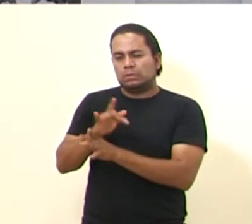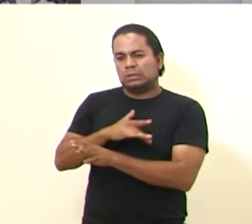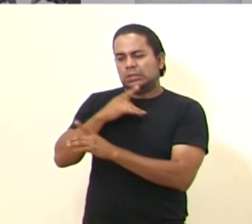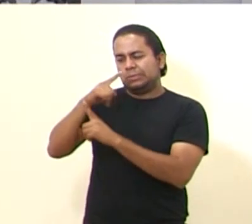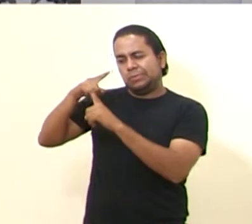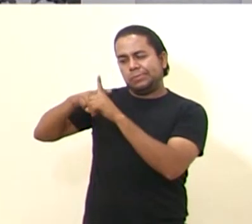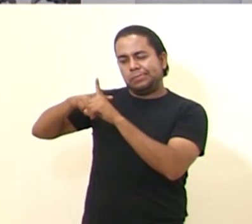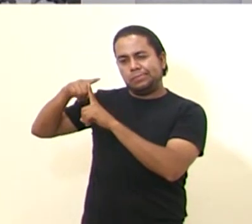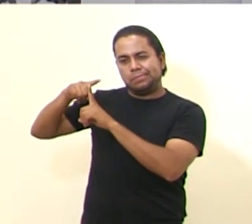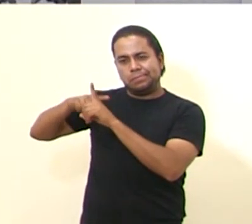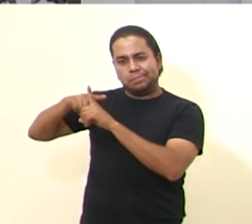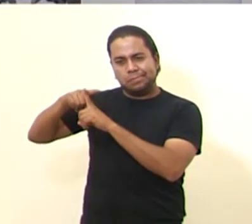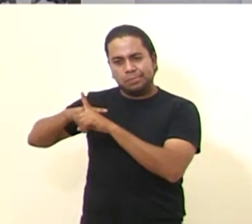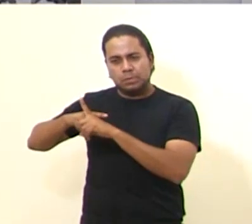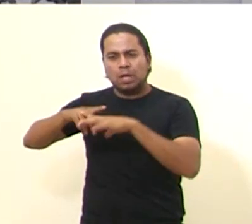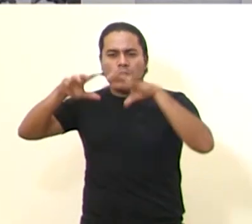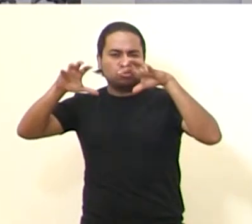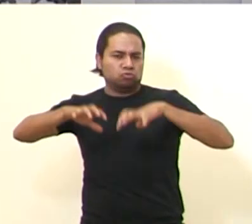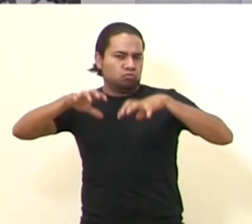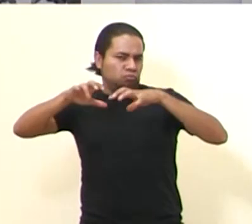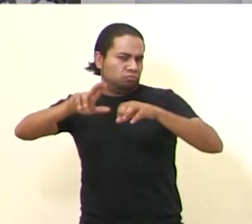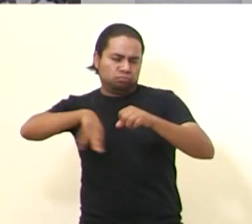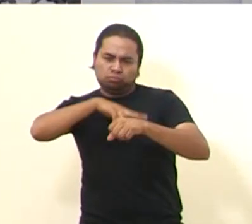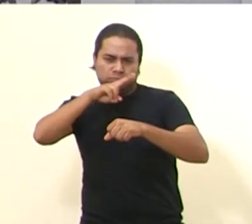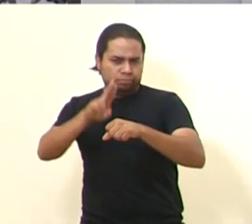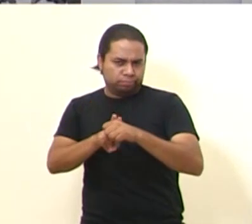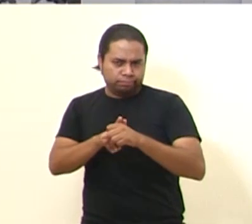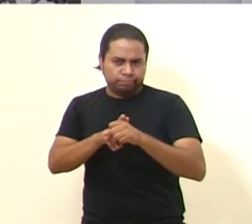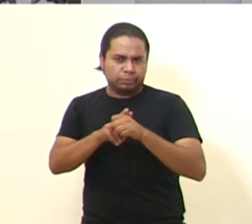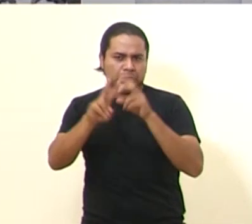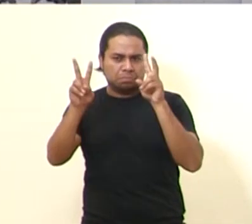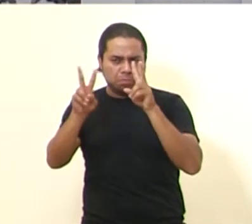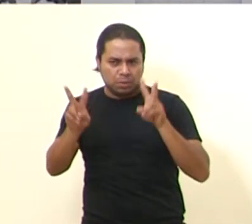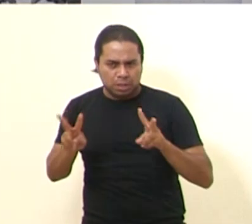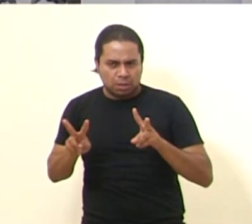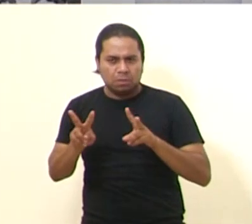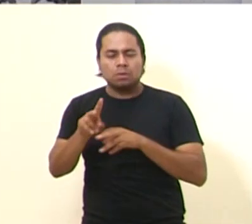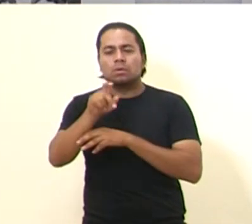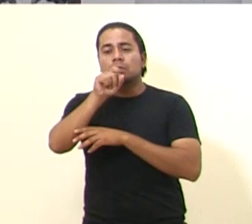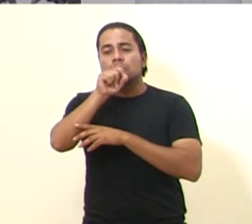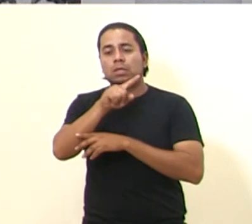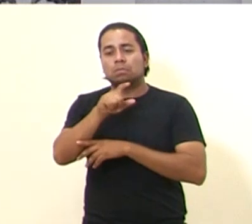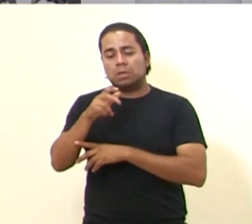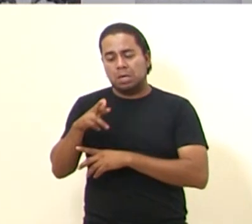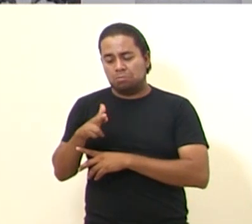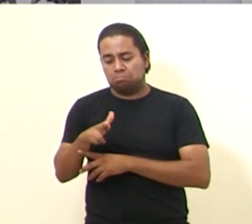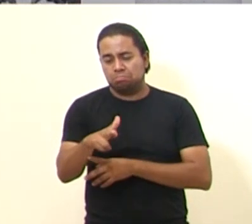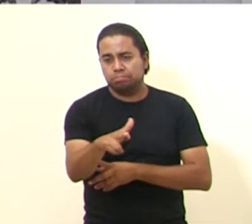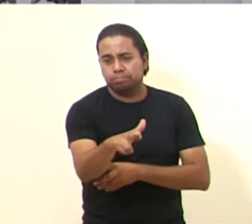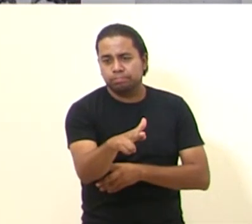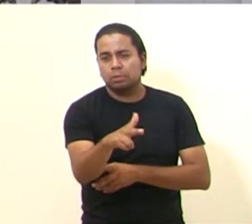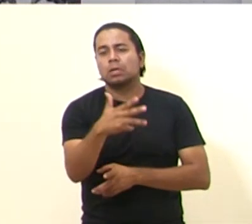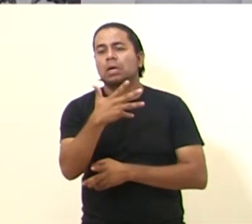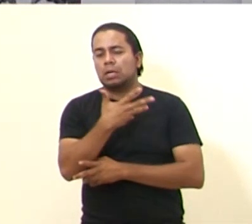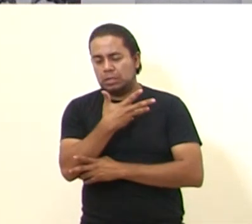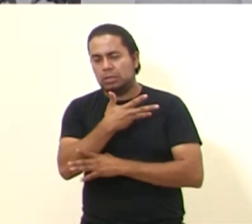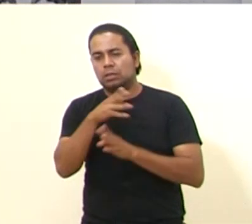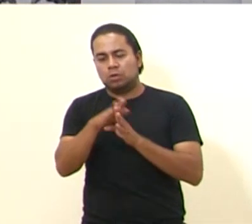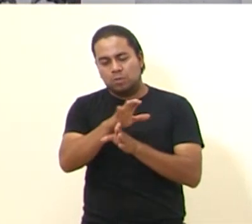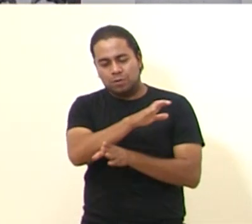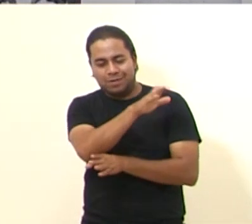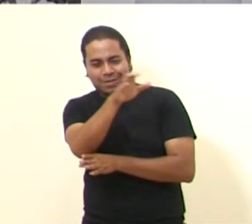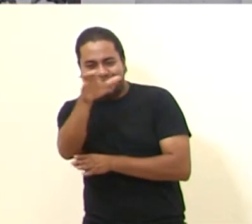clima, lluvias regulares en verano y pequeñas corrientes de agua favorecen el trabajo agrícola